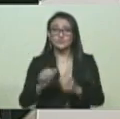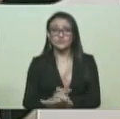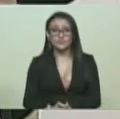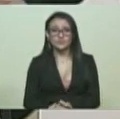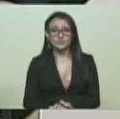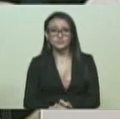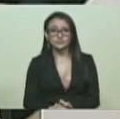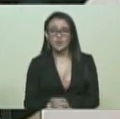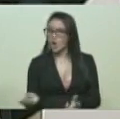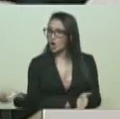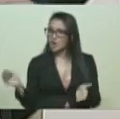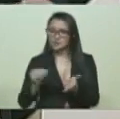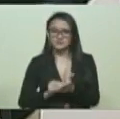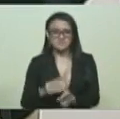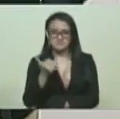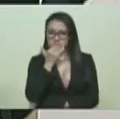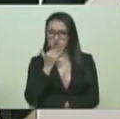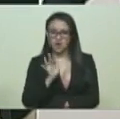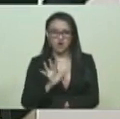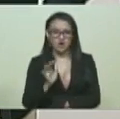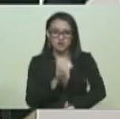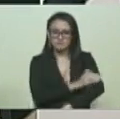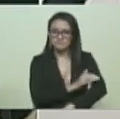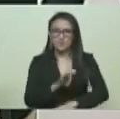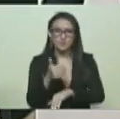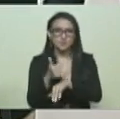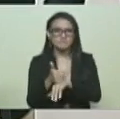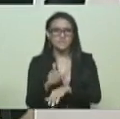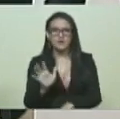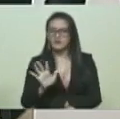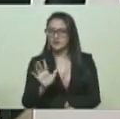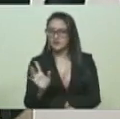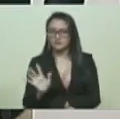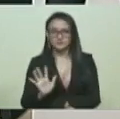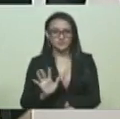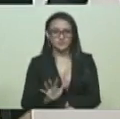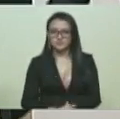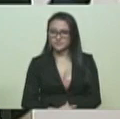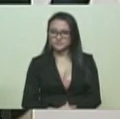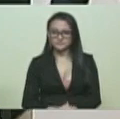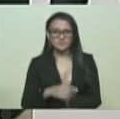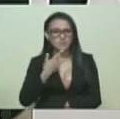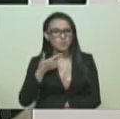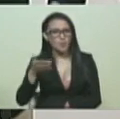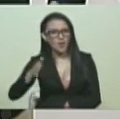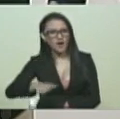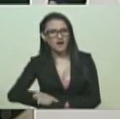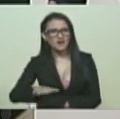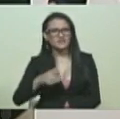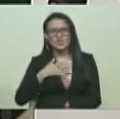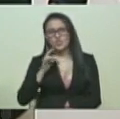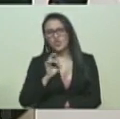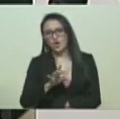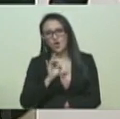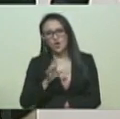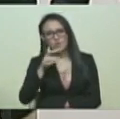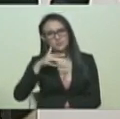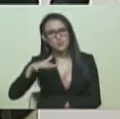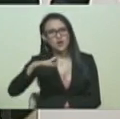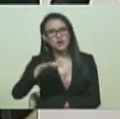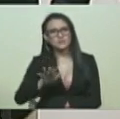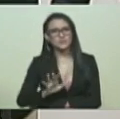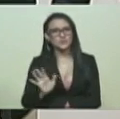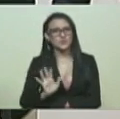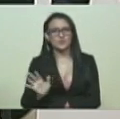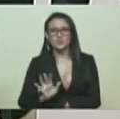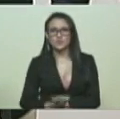para que no vuelvan estos episodios de tragedia, de muerte y de dolor a